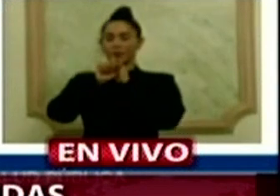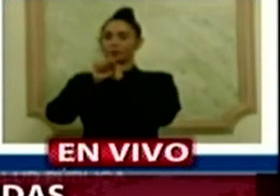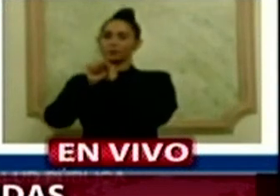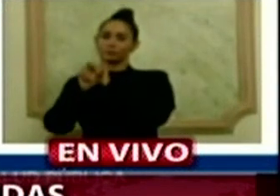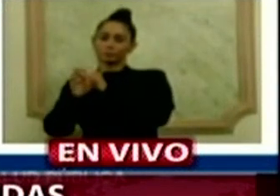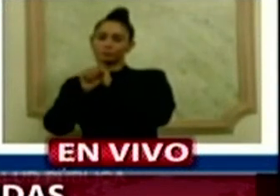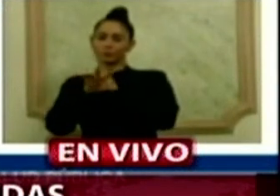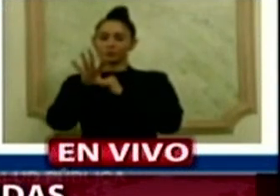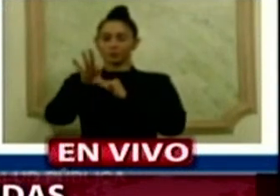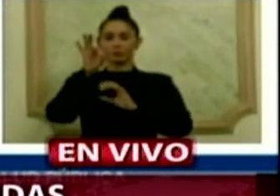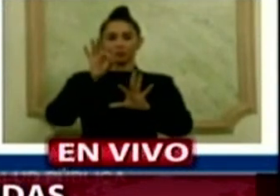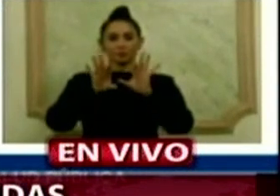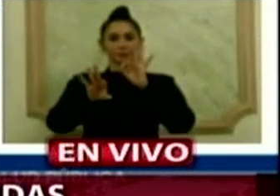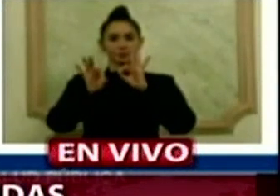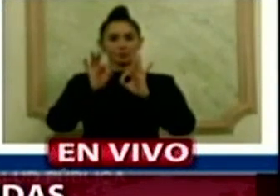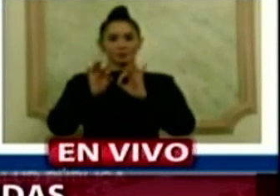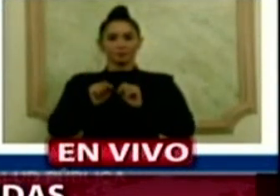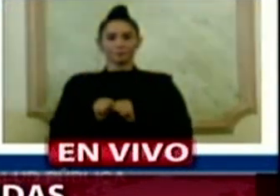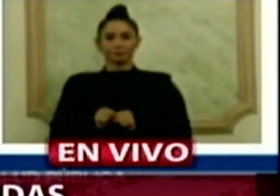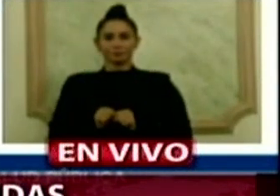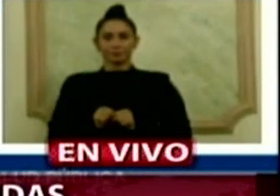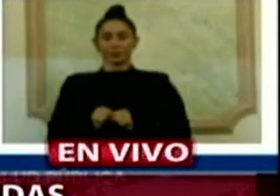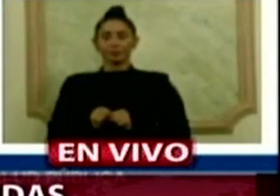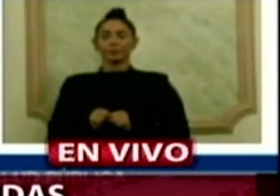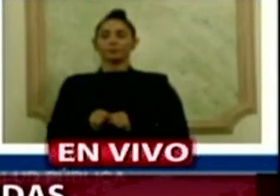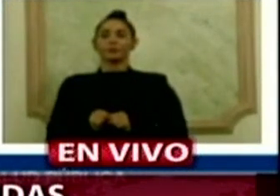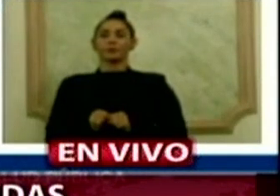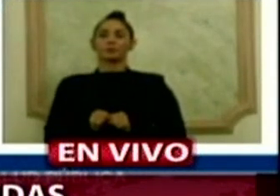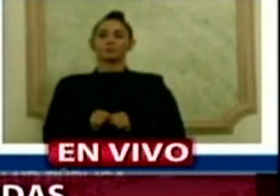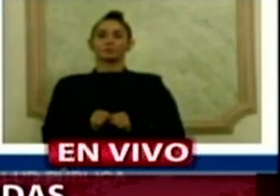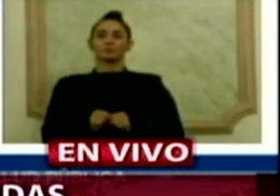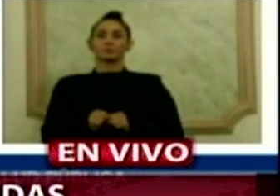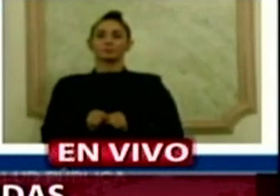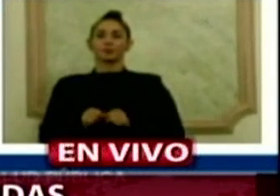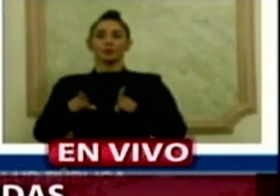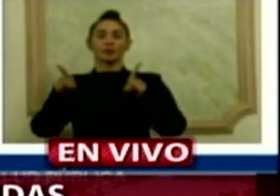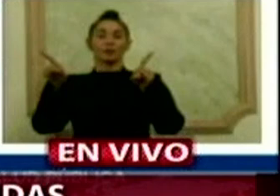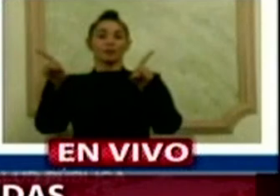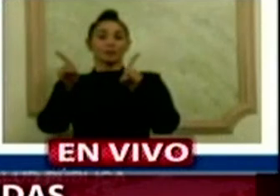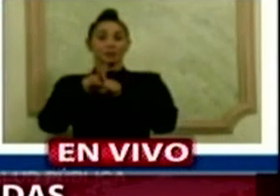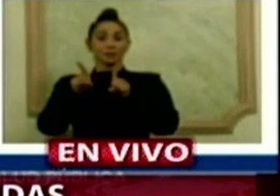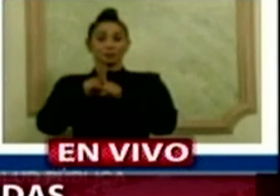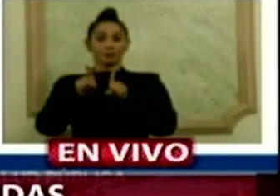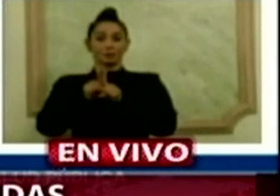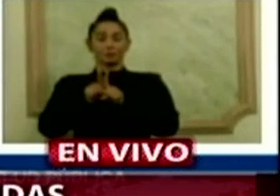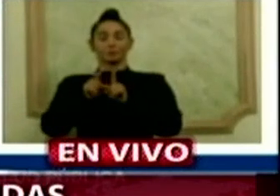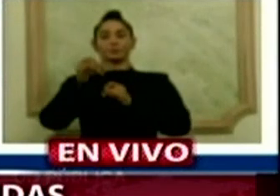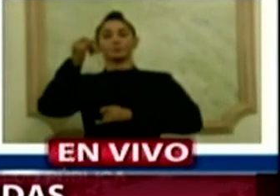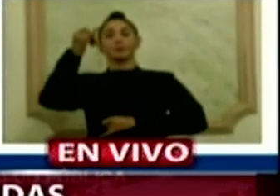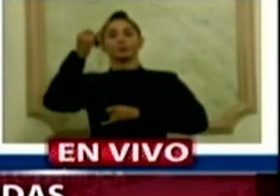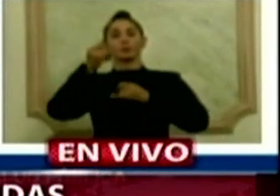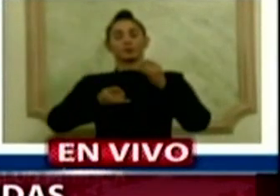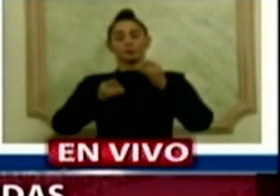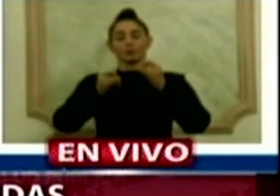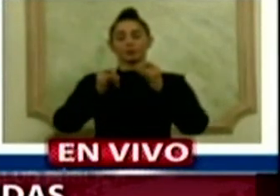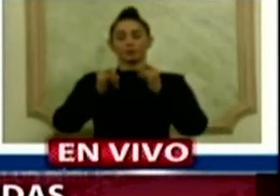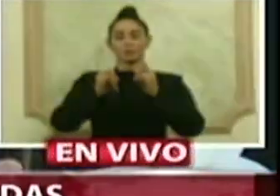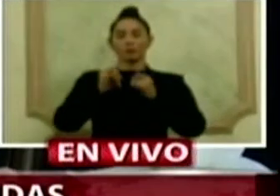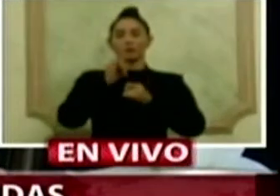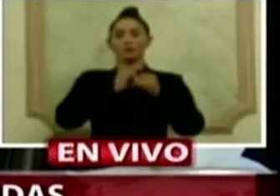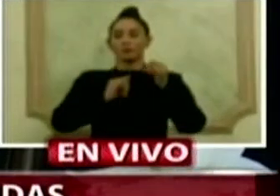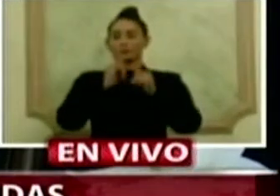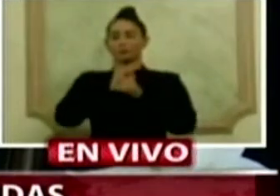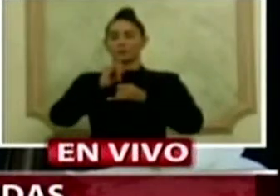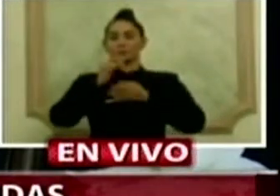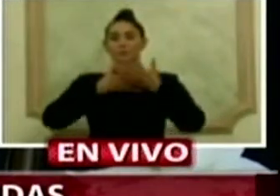inclusión. También vamos a concluir el proceso de involucramiento de las diferentes organizaciones